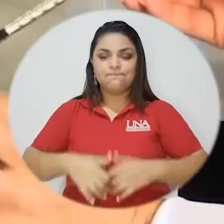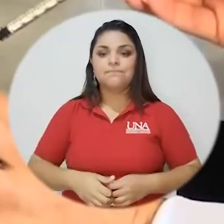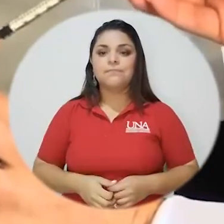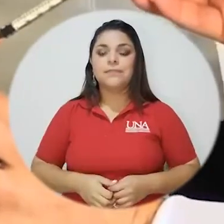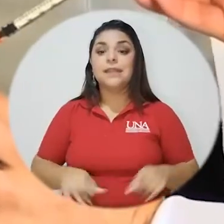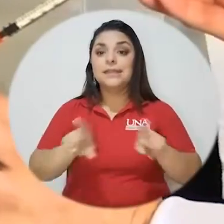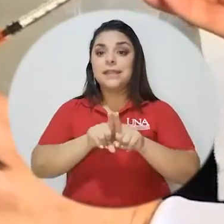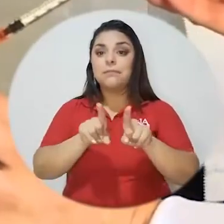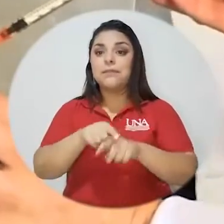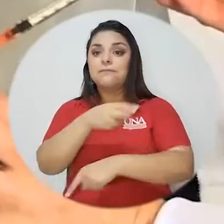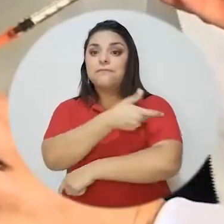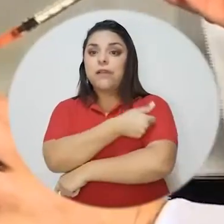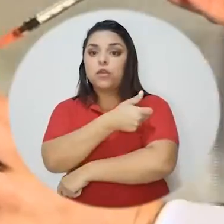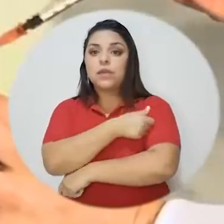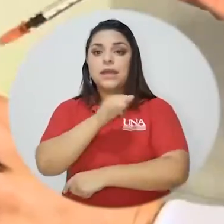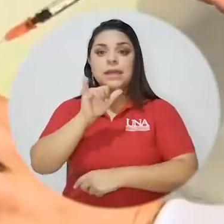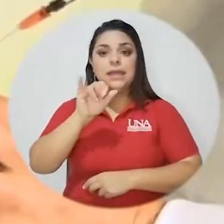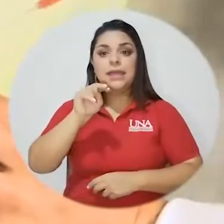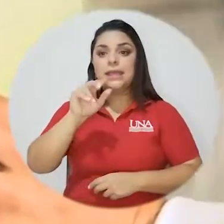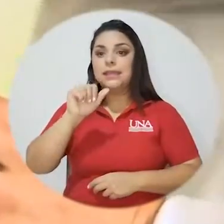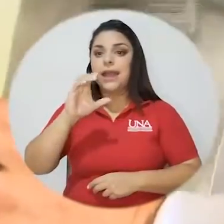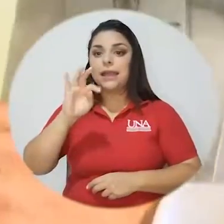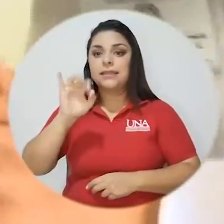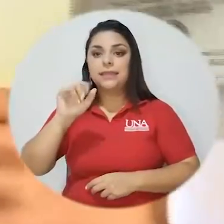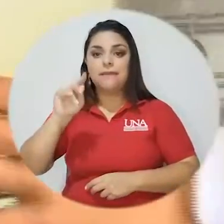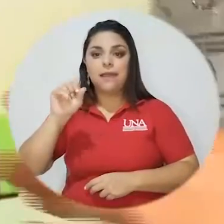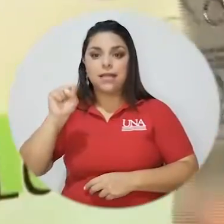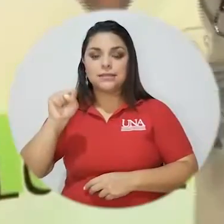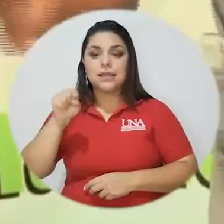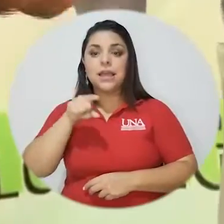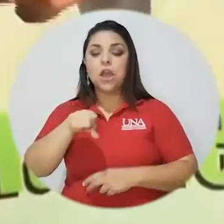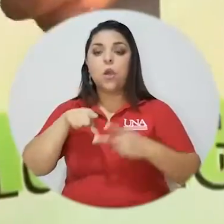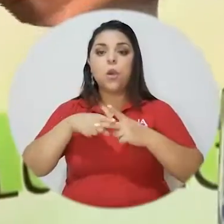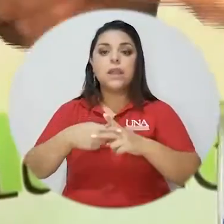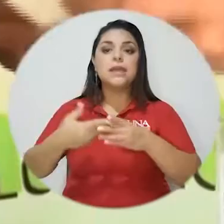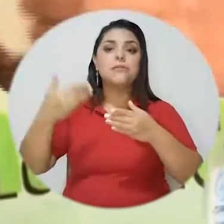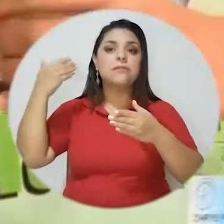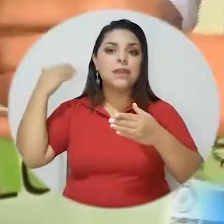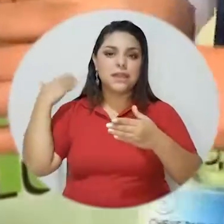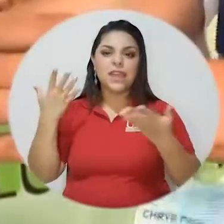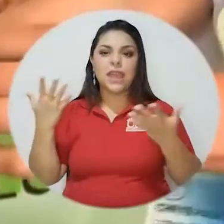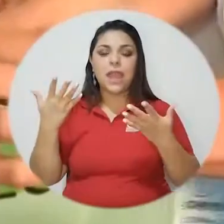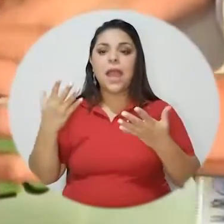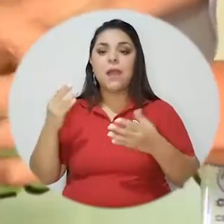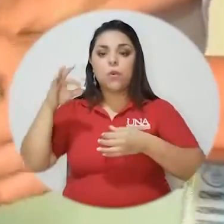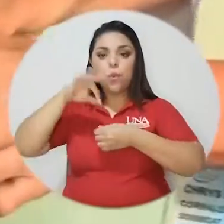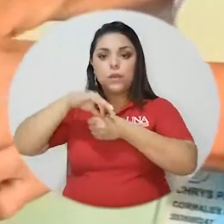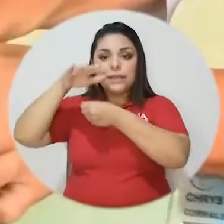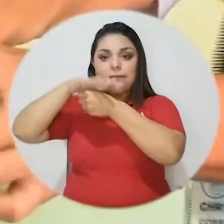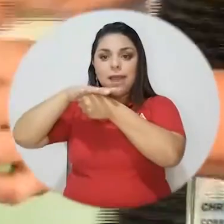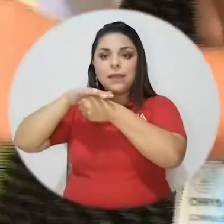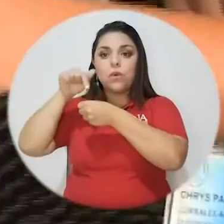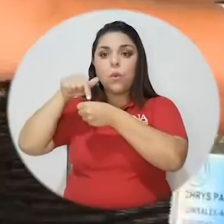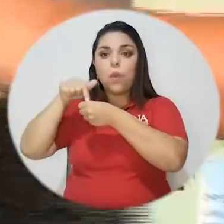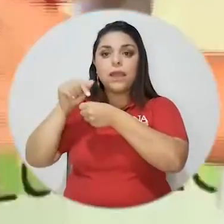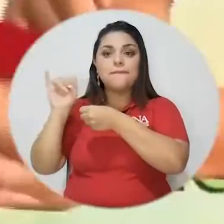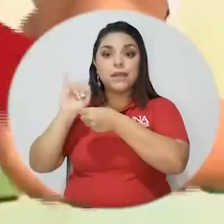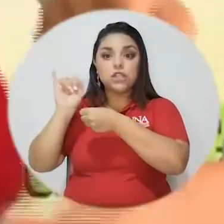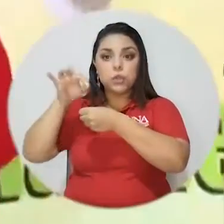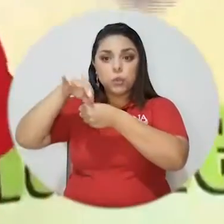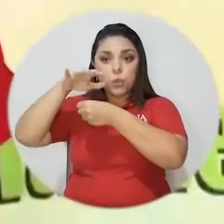mecanismo. Y luego tenemos también vacunas inactivadas cuyo origen viene desde Luis Pasteur, que son cultivar un agente